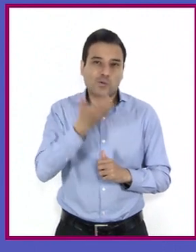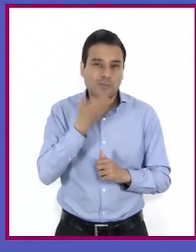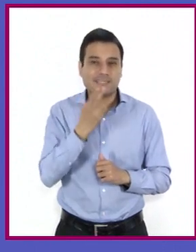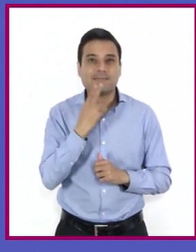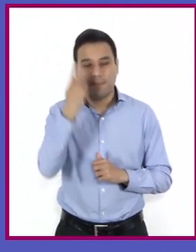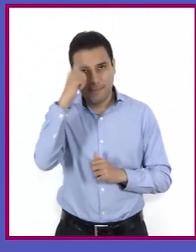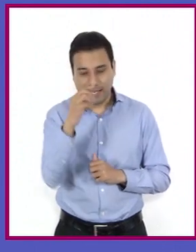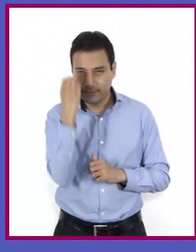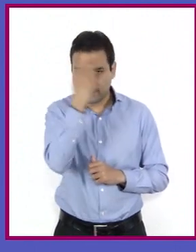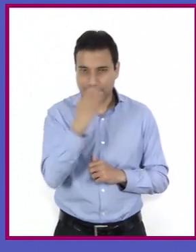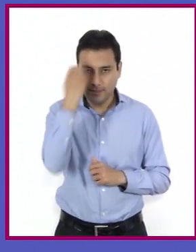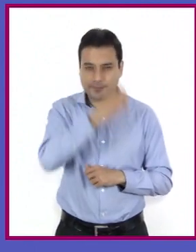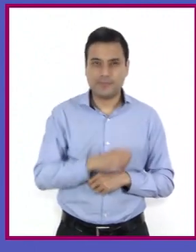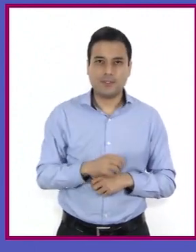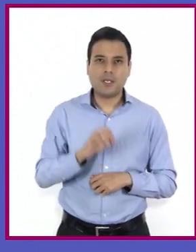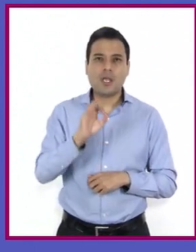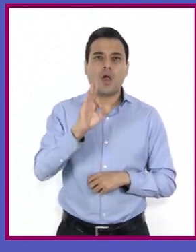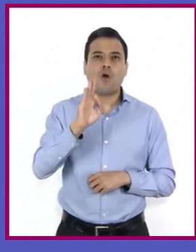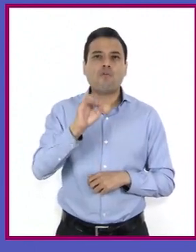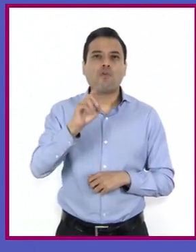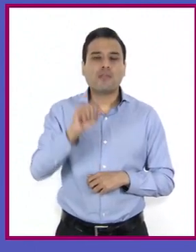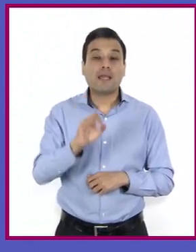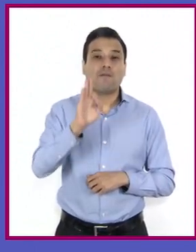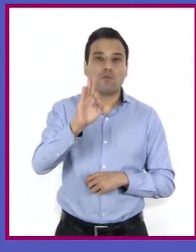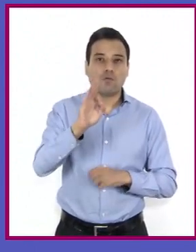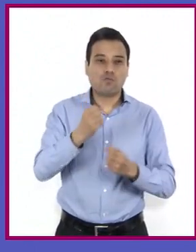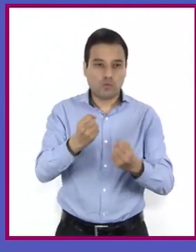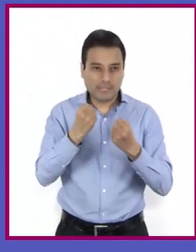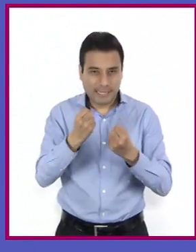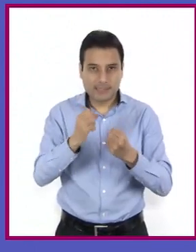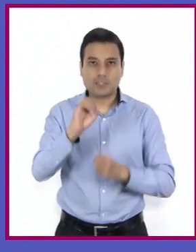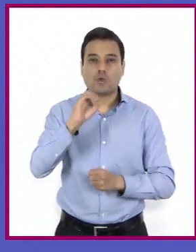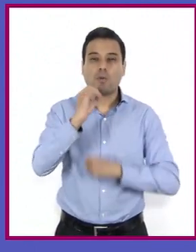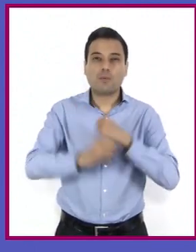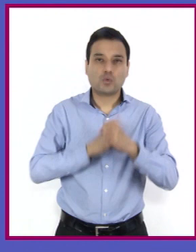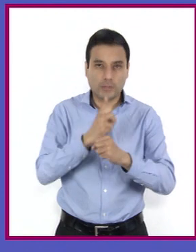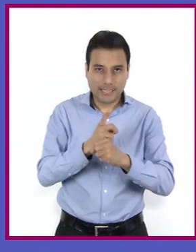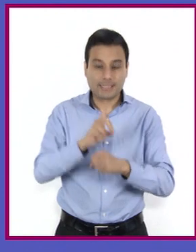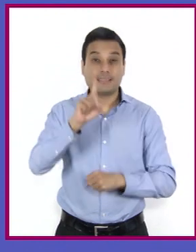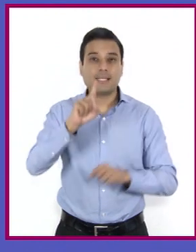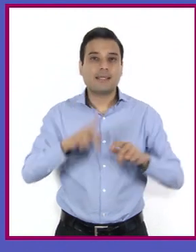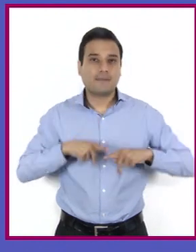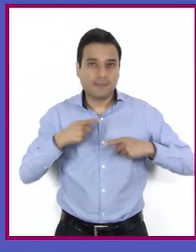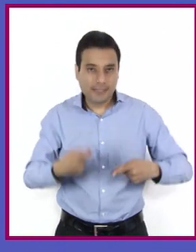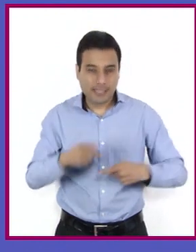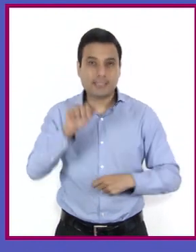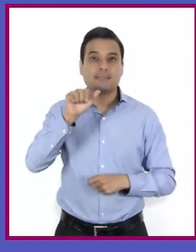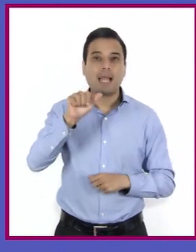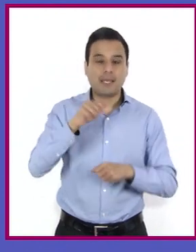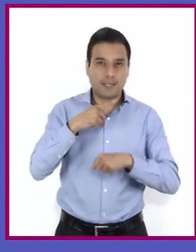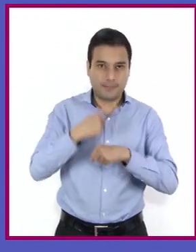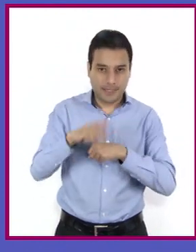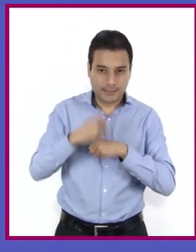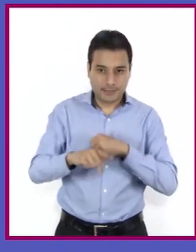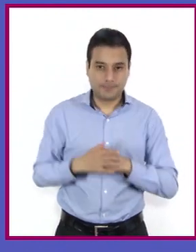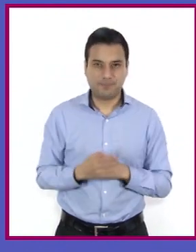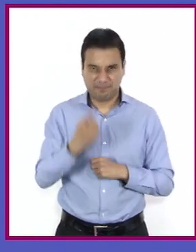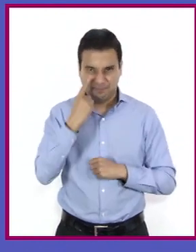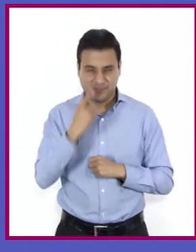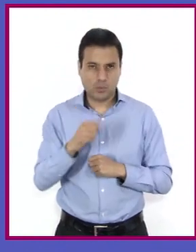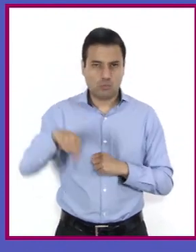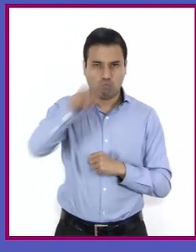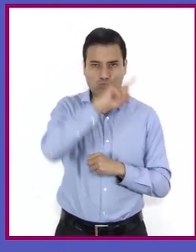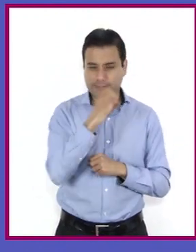FODA significa fortalezas, oportunidades, debilidades y amenazas. Y nos ayuda a analizar